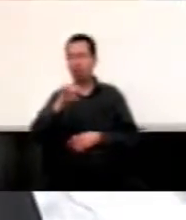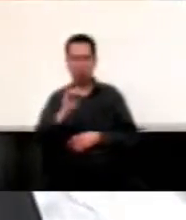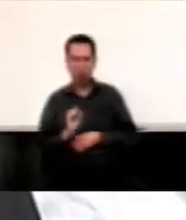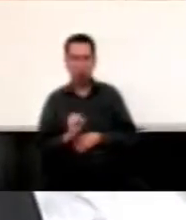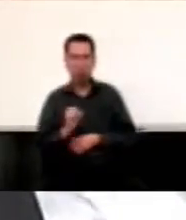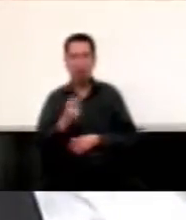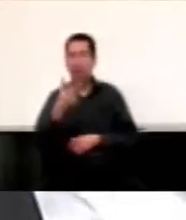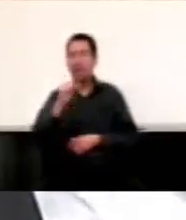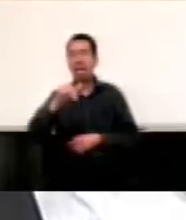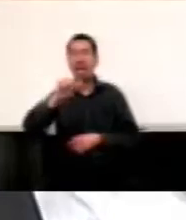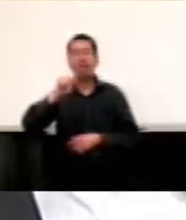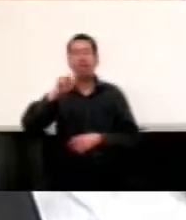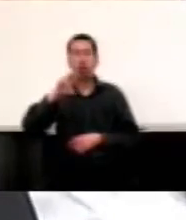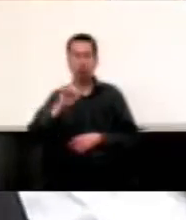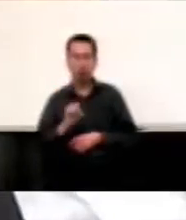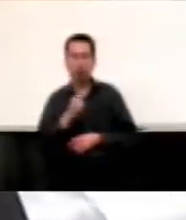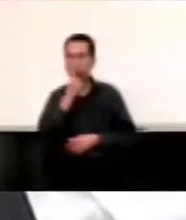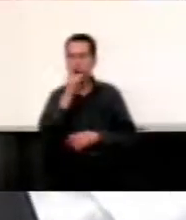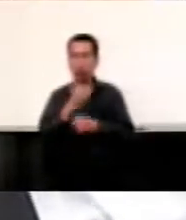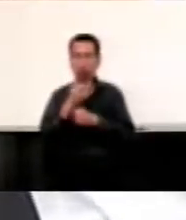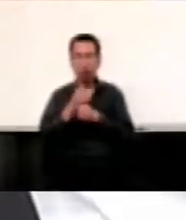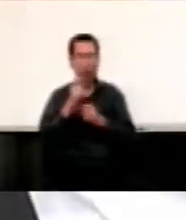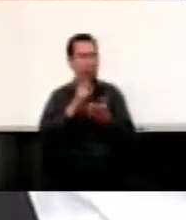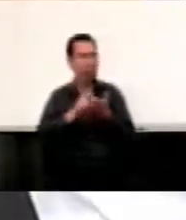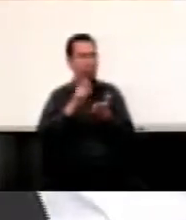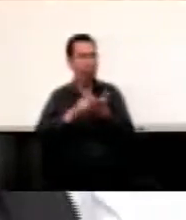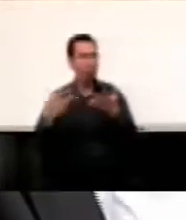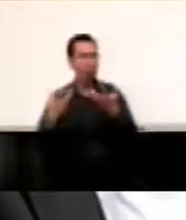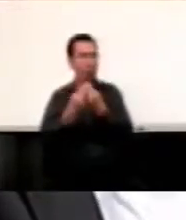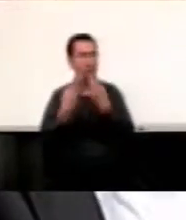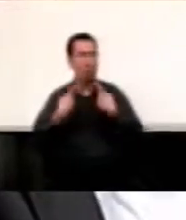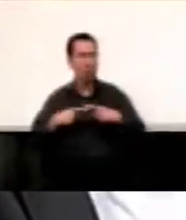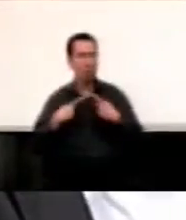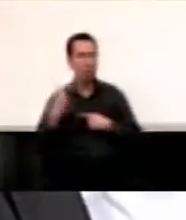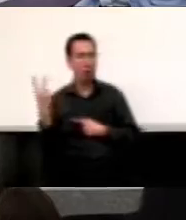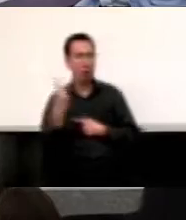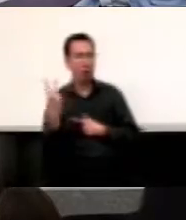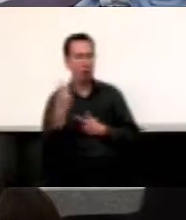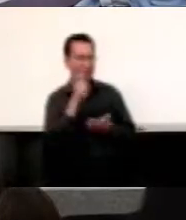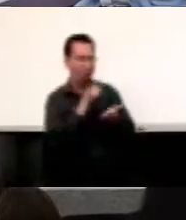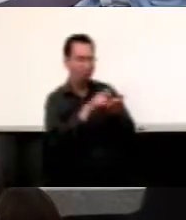por la publicación, por la creación de esta obra, y bueno, yo la dejo